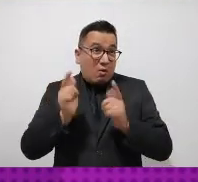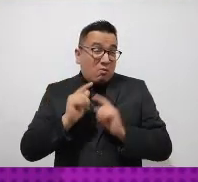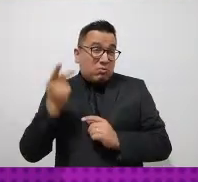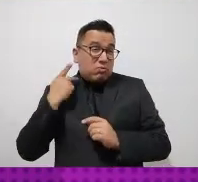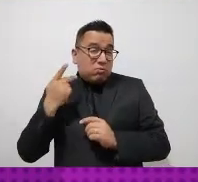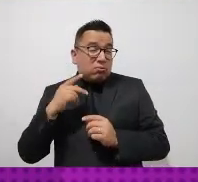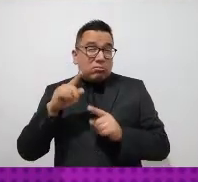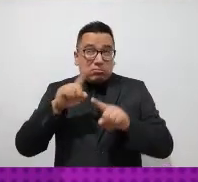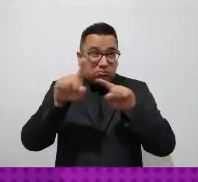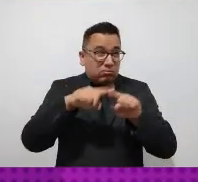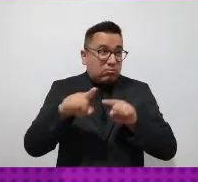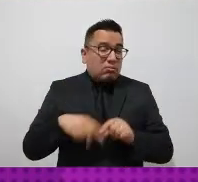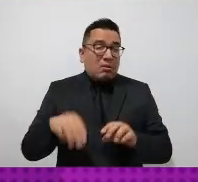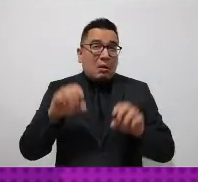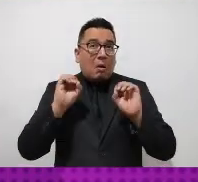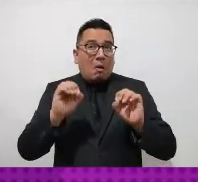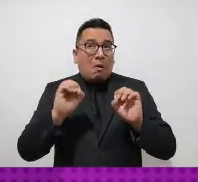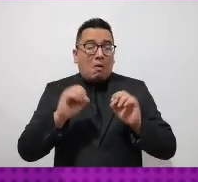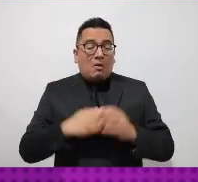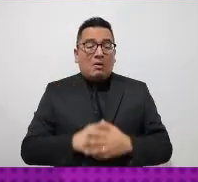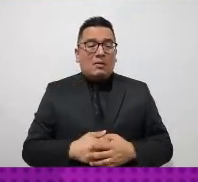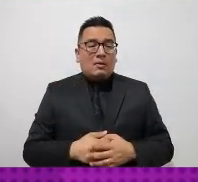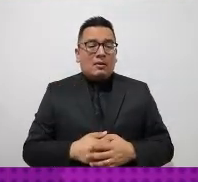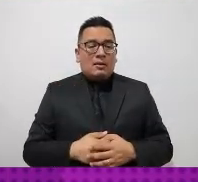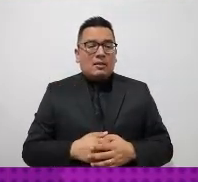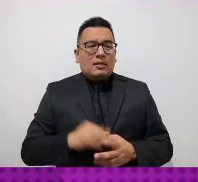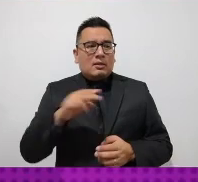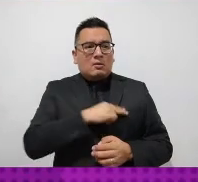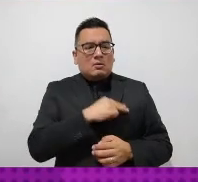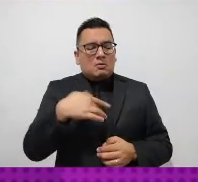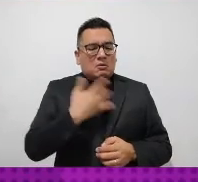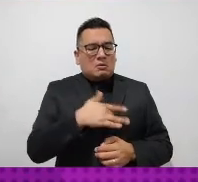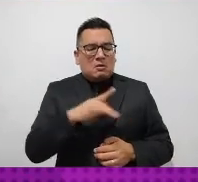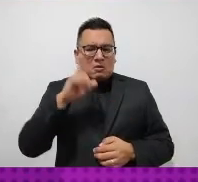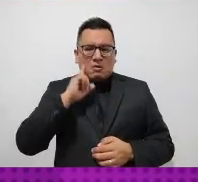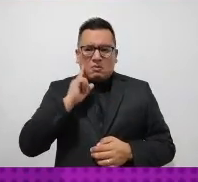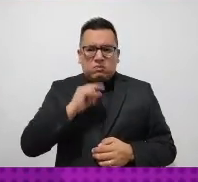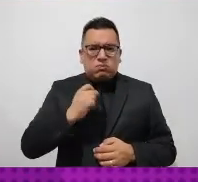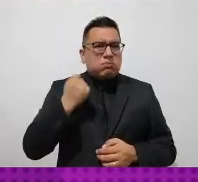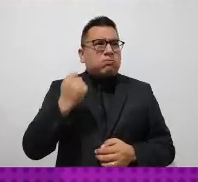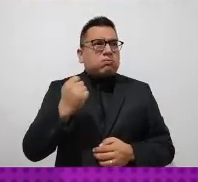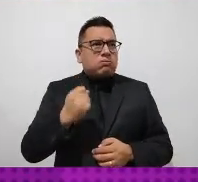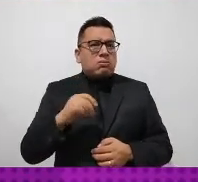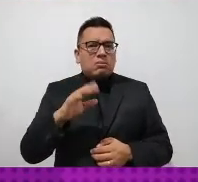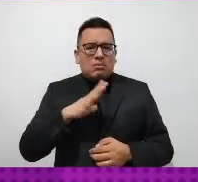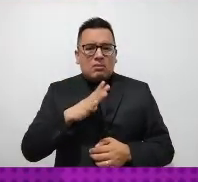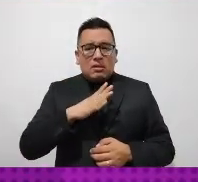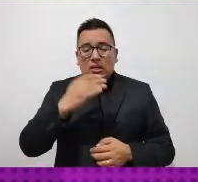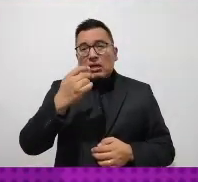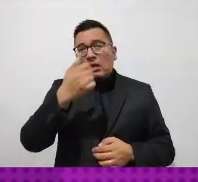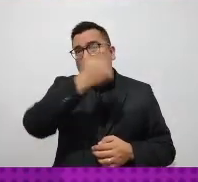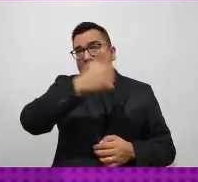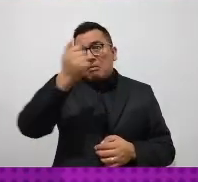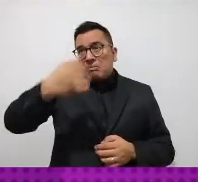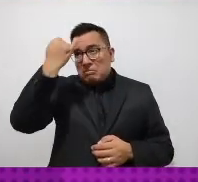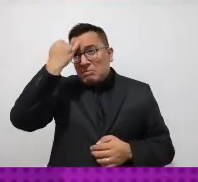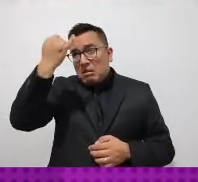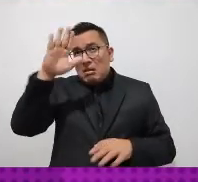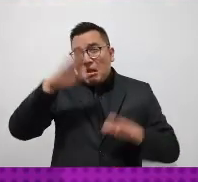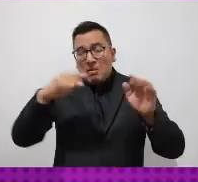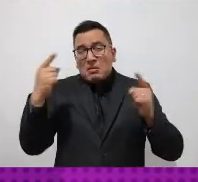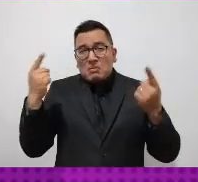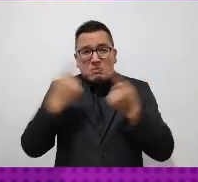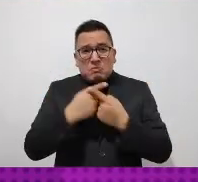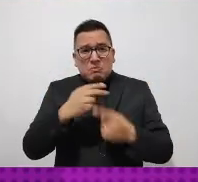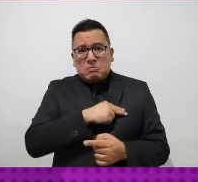políticos a los que se pertenecen, o incluso si somos feministas, igual también hay ideologías feministas muy contrarias en